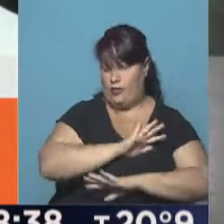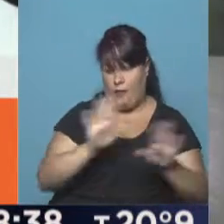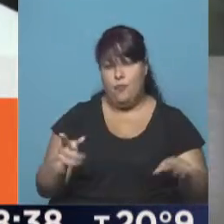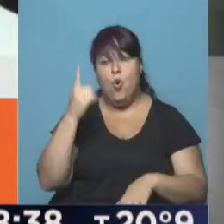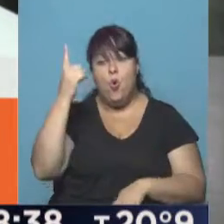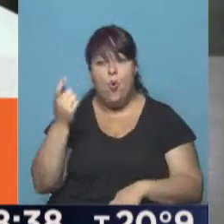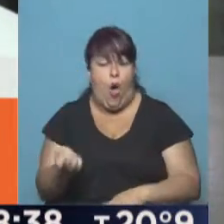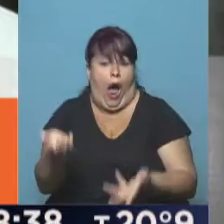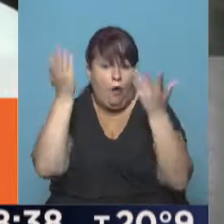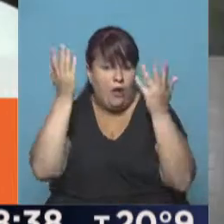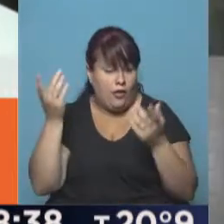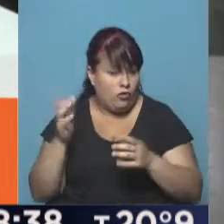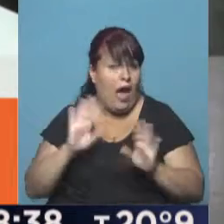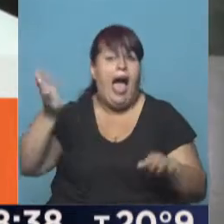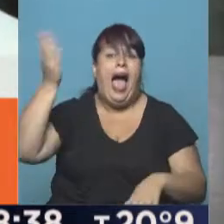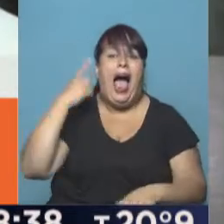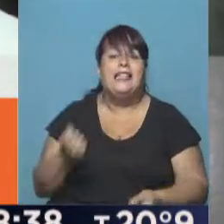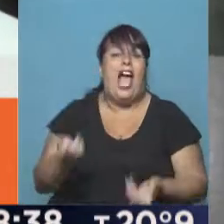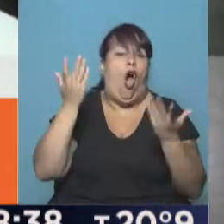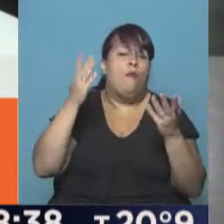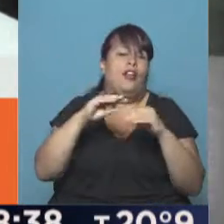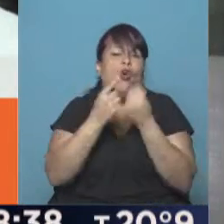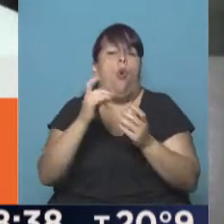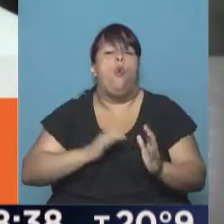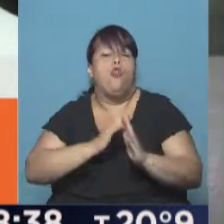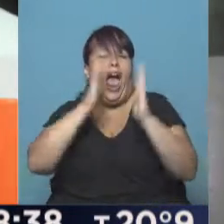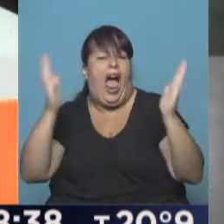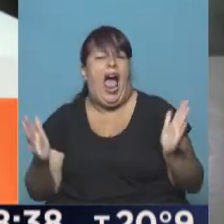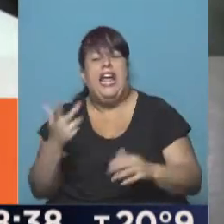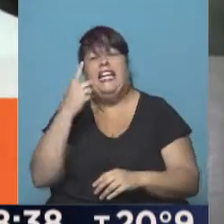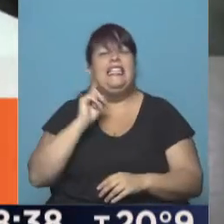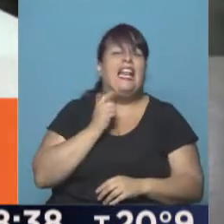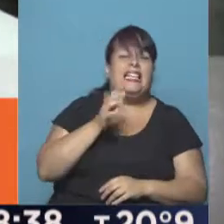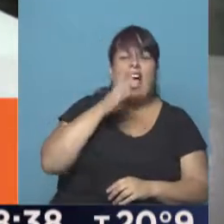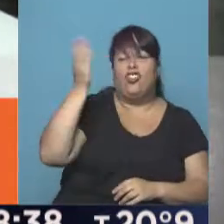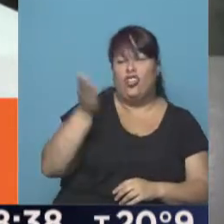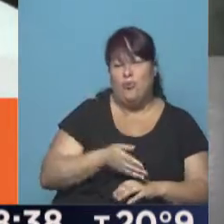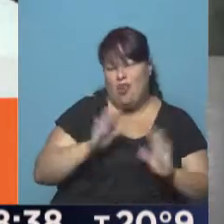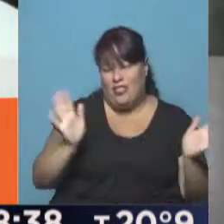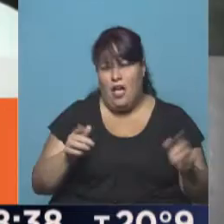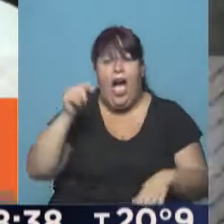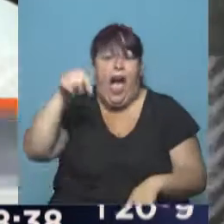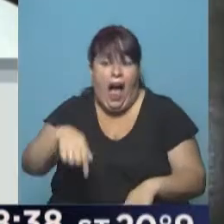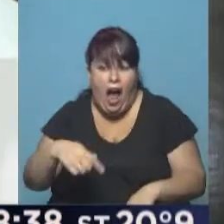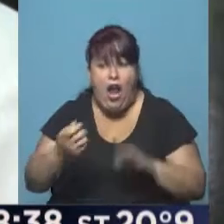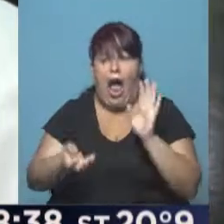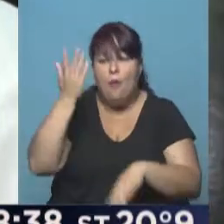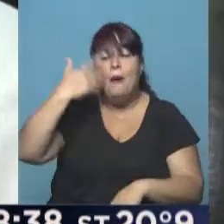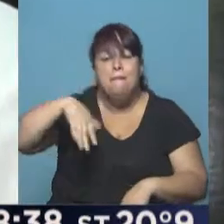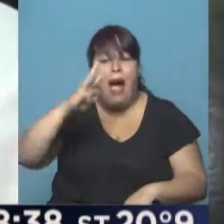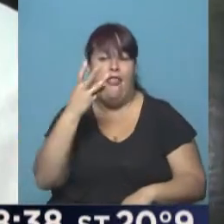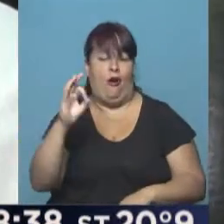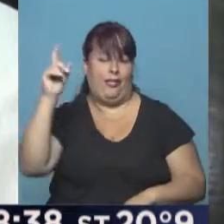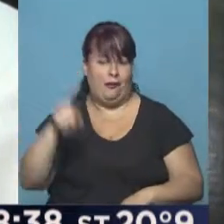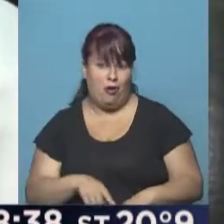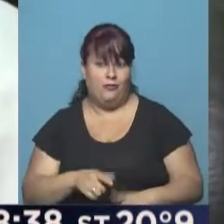1 el aumento de precio que ante el aumento del precio promedio anual era de un 13 14 por ciento y hoy superó el 40